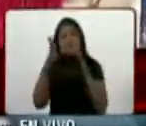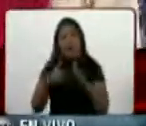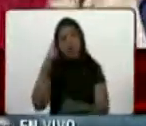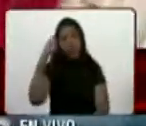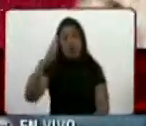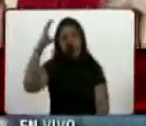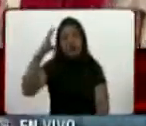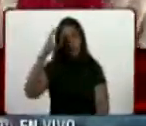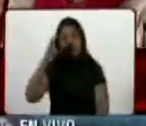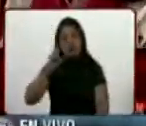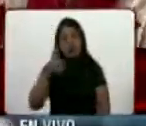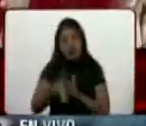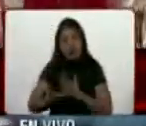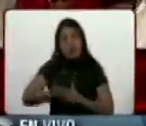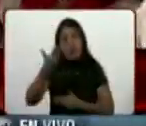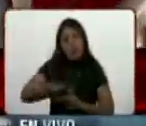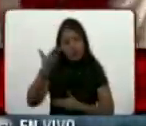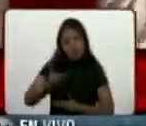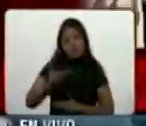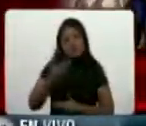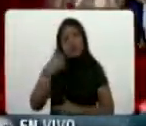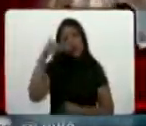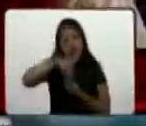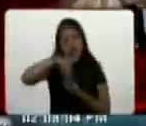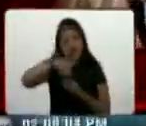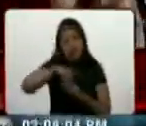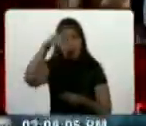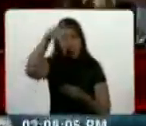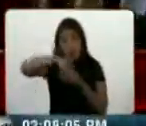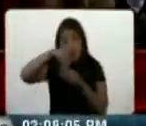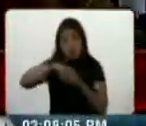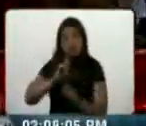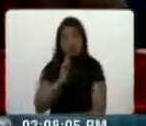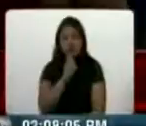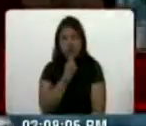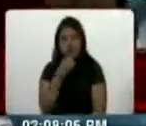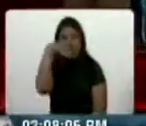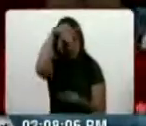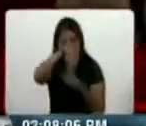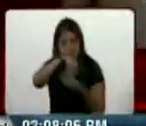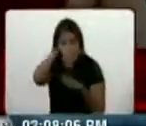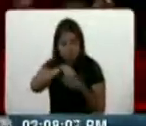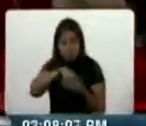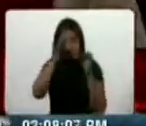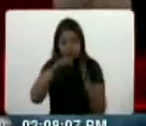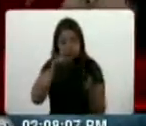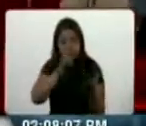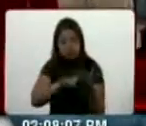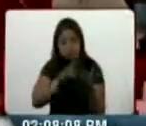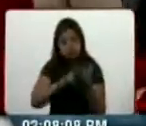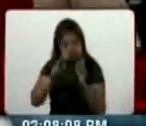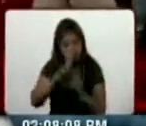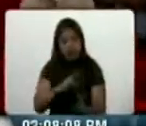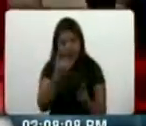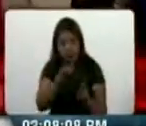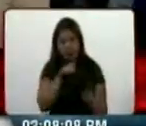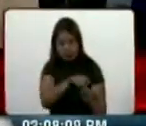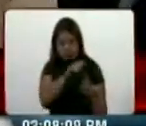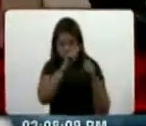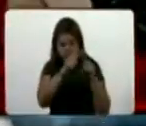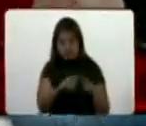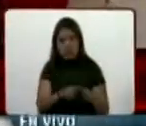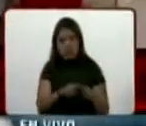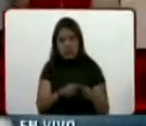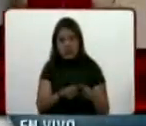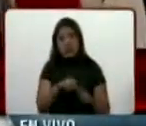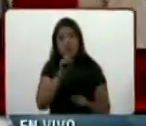nunca sobre la importancia que tiene para ellos el voto. Un voto secreto, un voto que es garantizado, un voto que cuenta inclusive con el